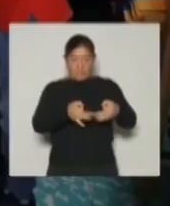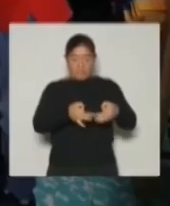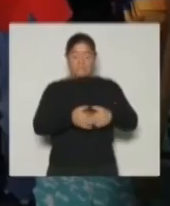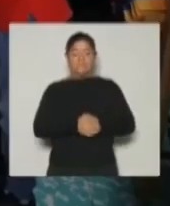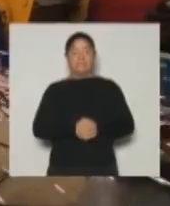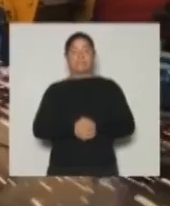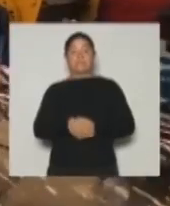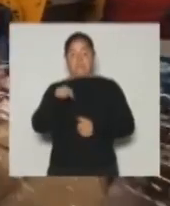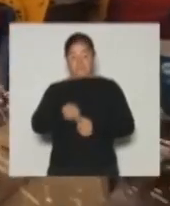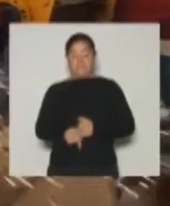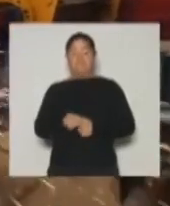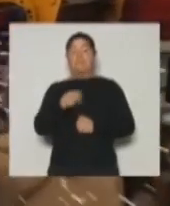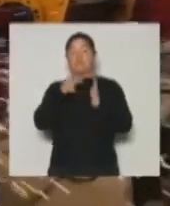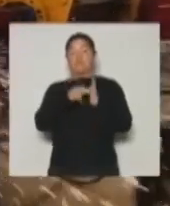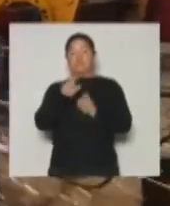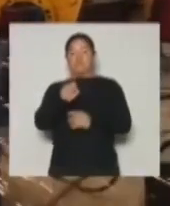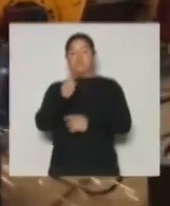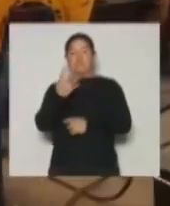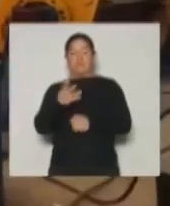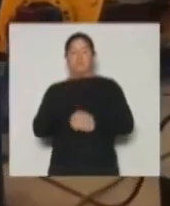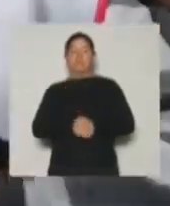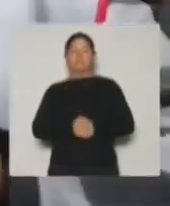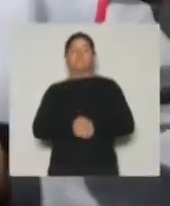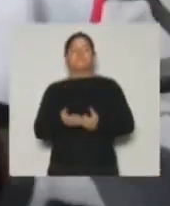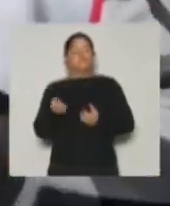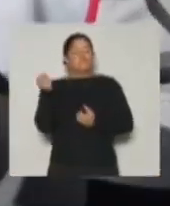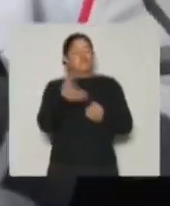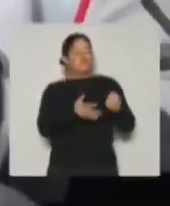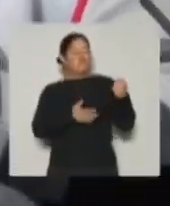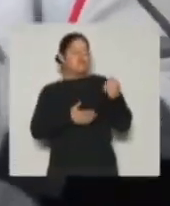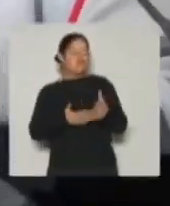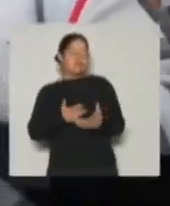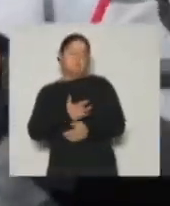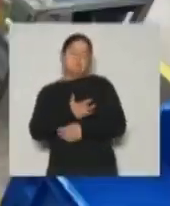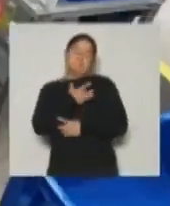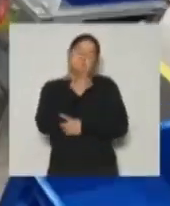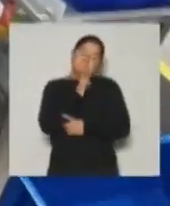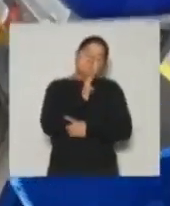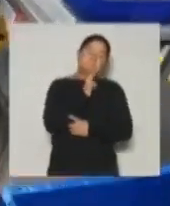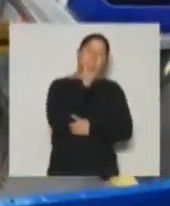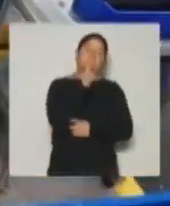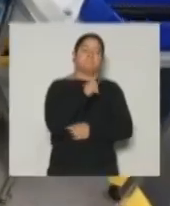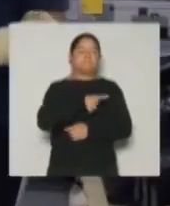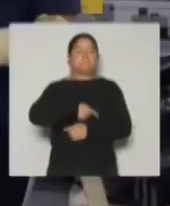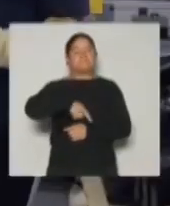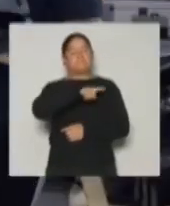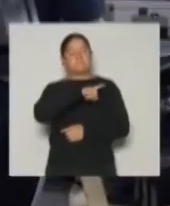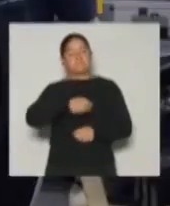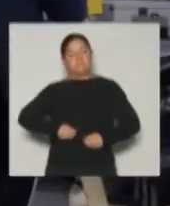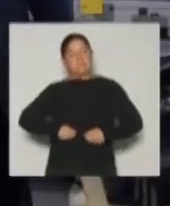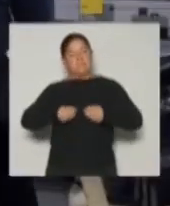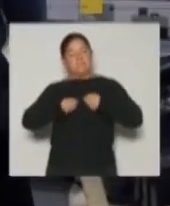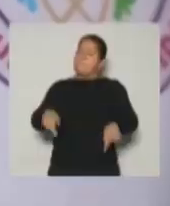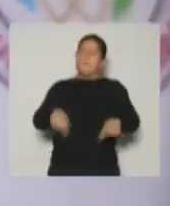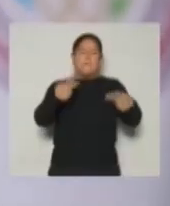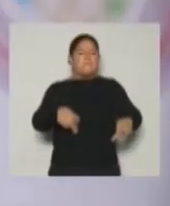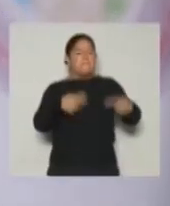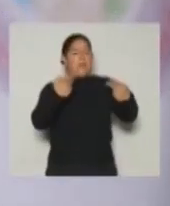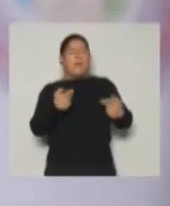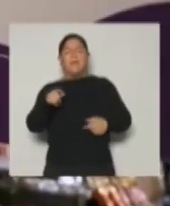brindando mayor estabilidad y nuevas unidades a miles de fam de familias tlascaltecas